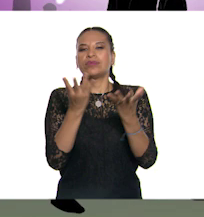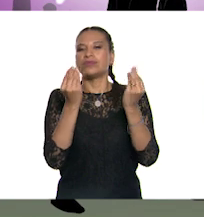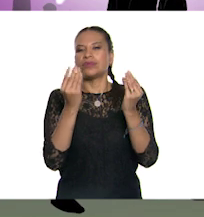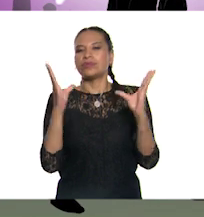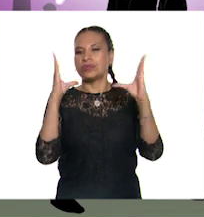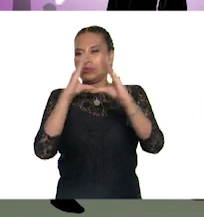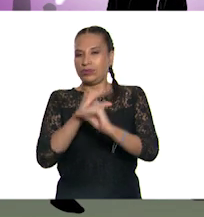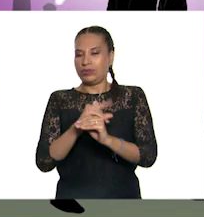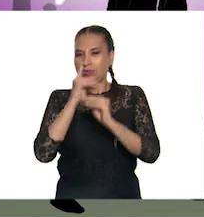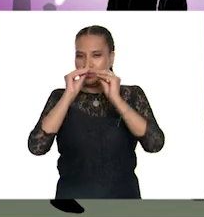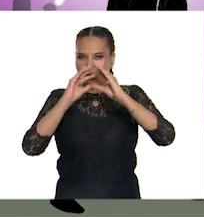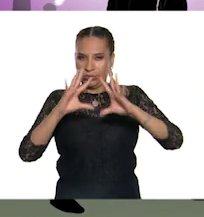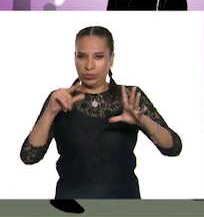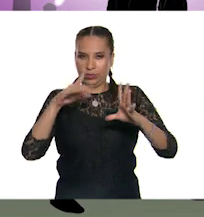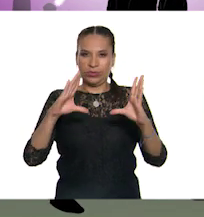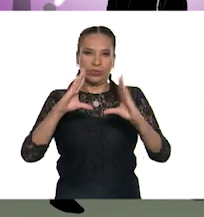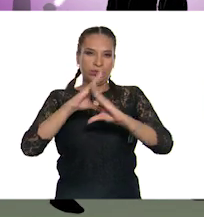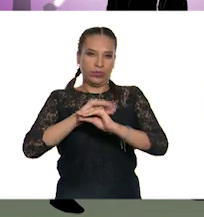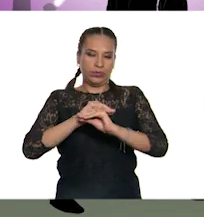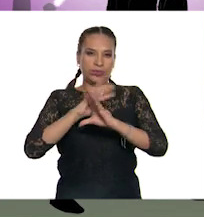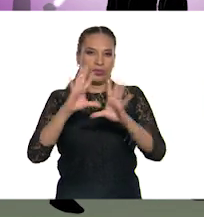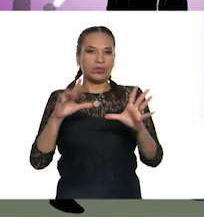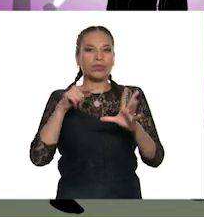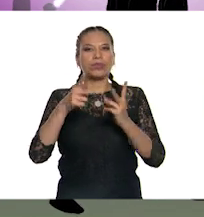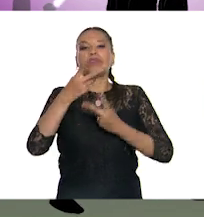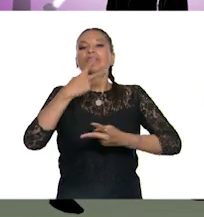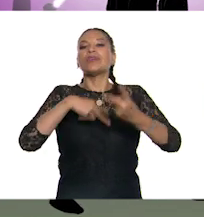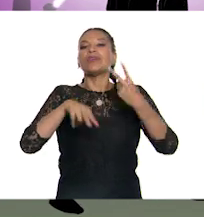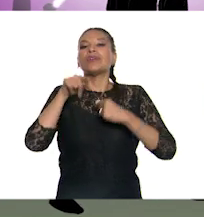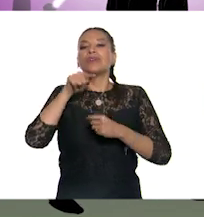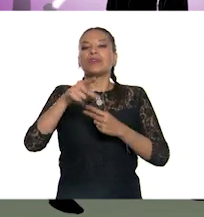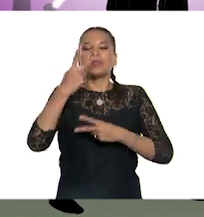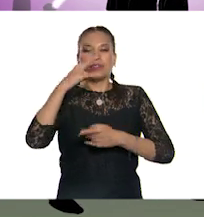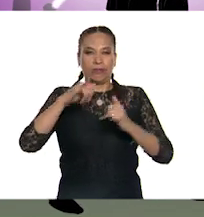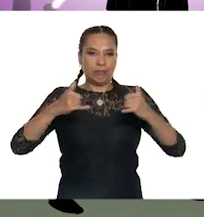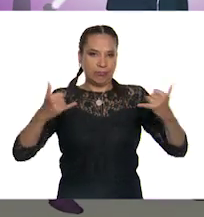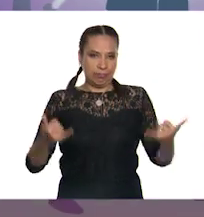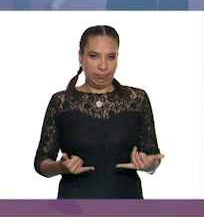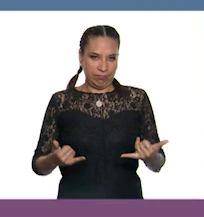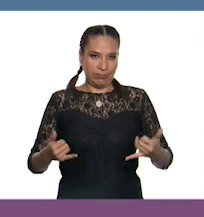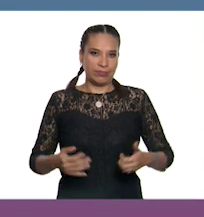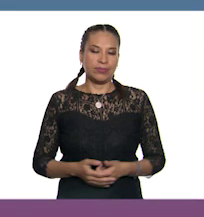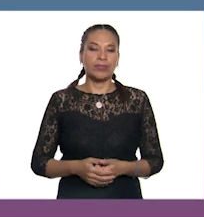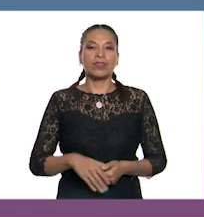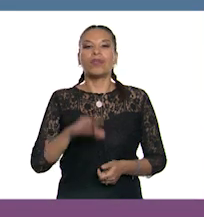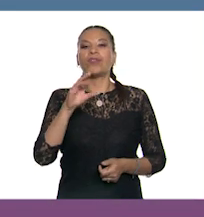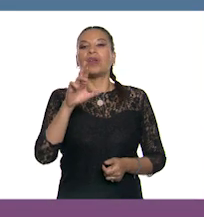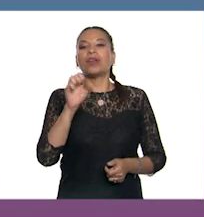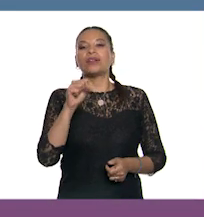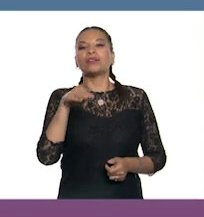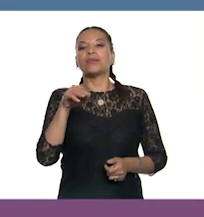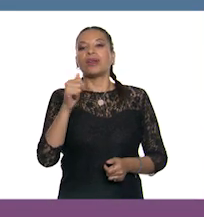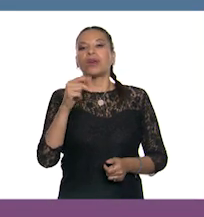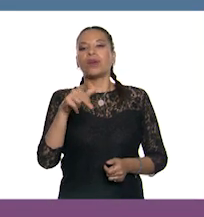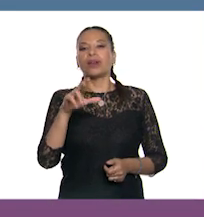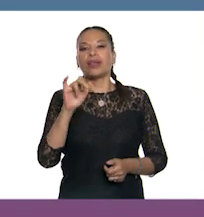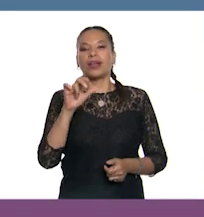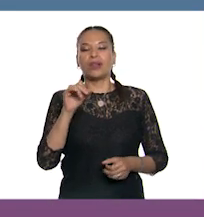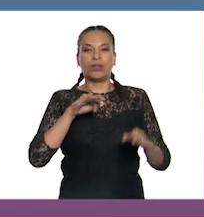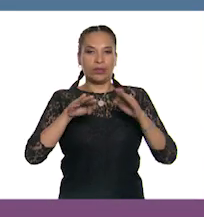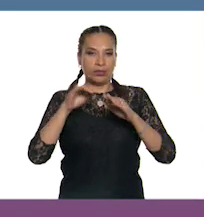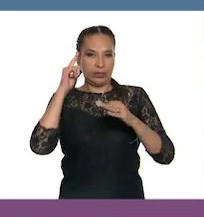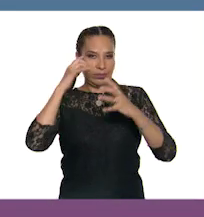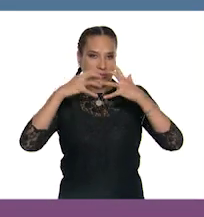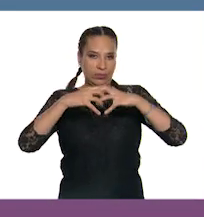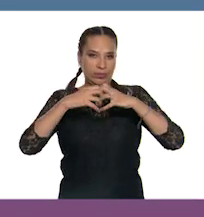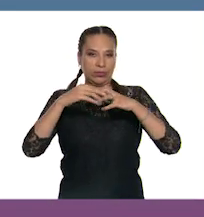sombras. Ilumina esas tinieblas con el incendio de su rebeldía. Flores Magón Ricardo, Trabaja, cerebro,